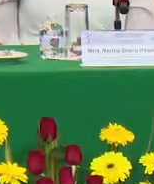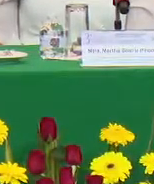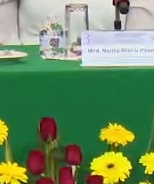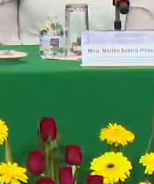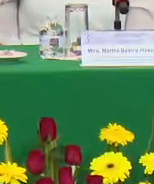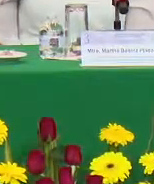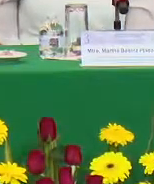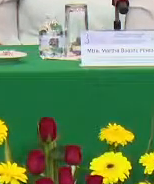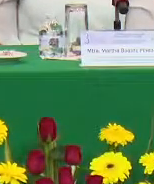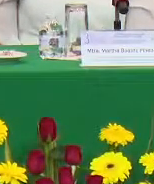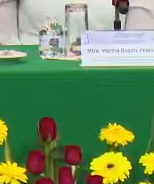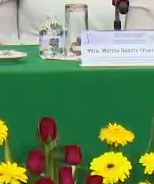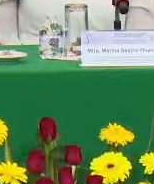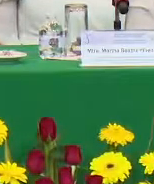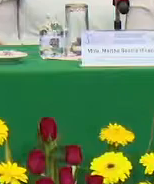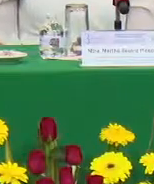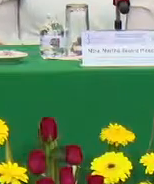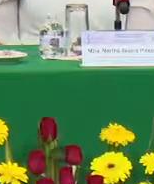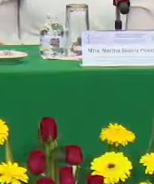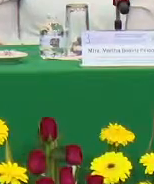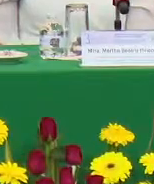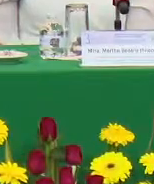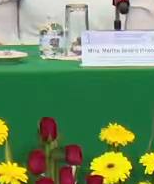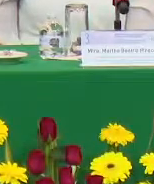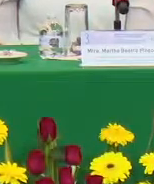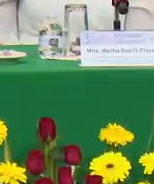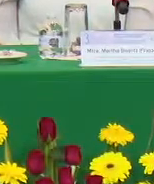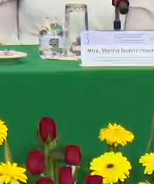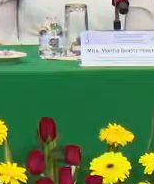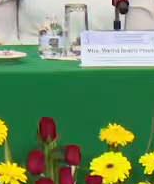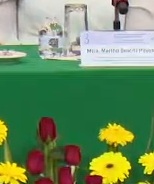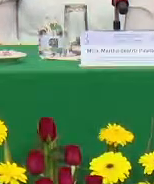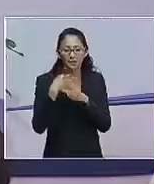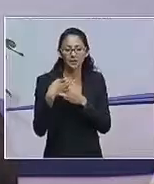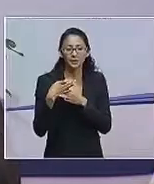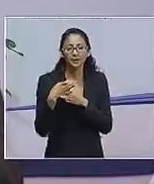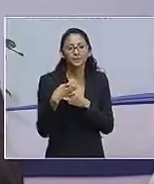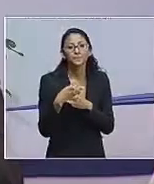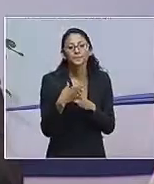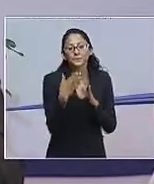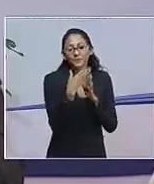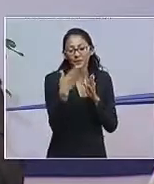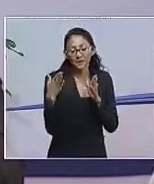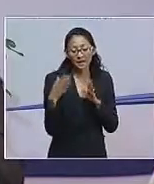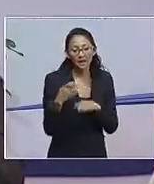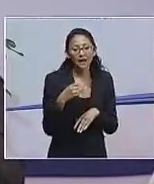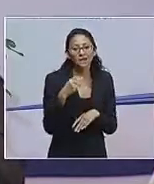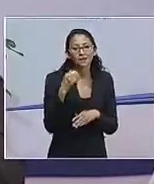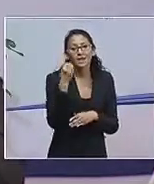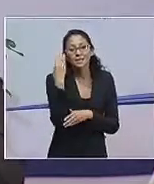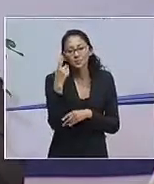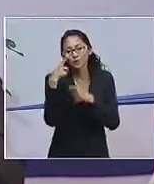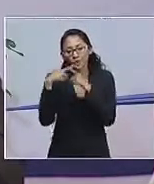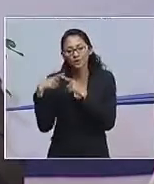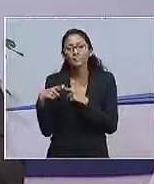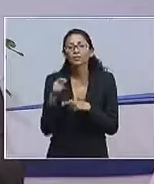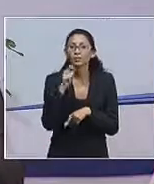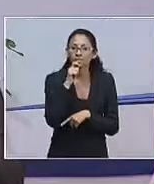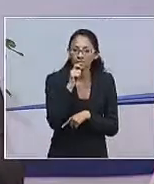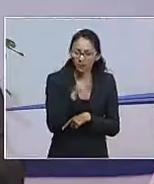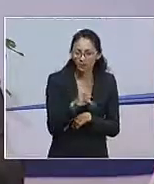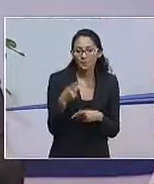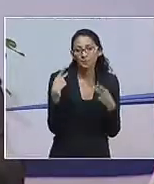122 bibliotecas que integran la red de bibliotecas del poder judicial de la federación alberga más de 205 mil títulos de libros